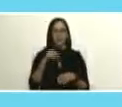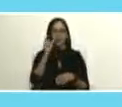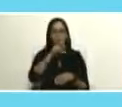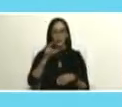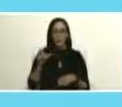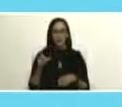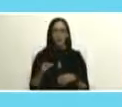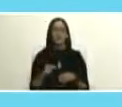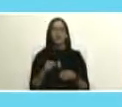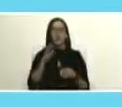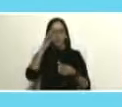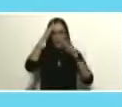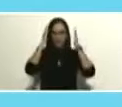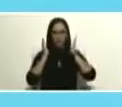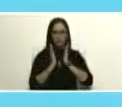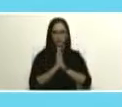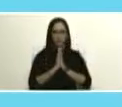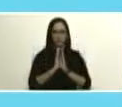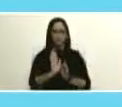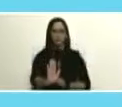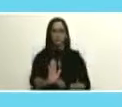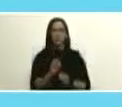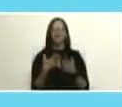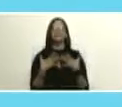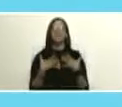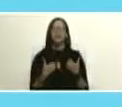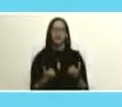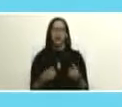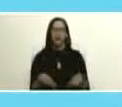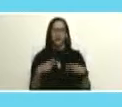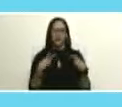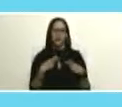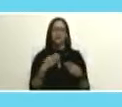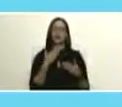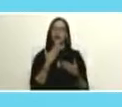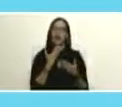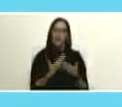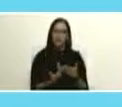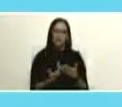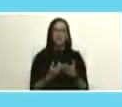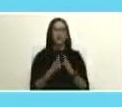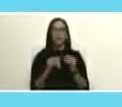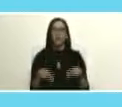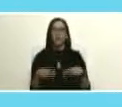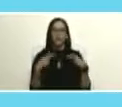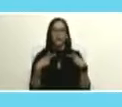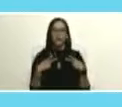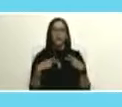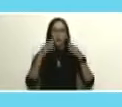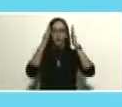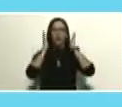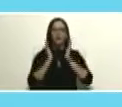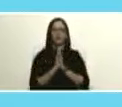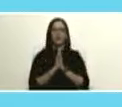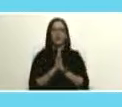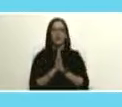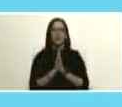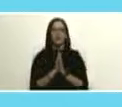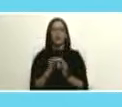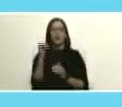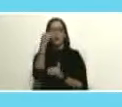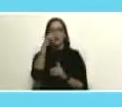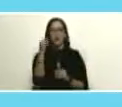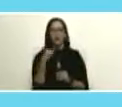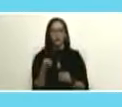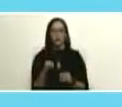chinita puso su mano y me salvó su vida. Por eso estoy agradecido eternamente con la chinita, con el